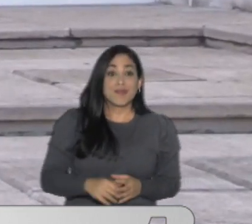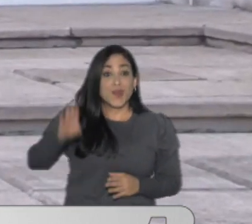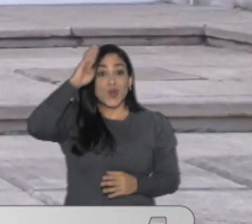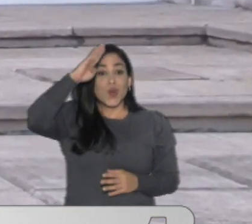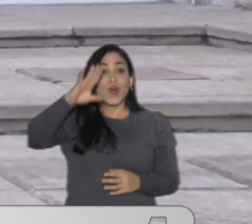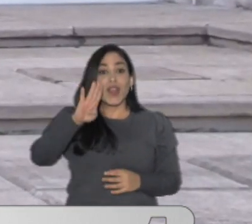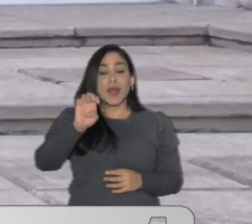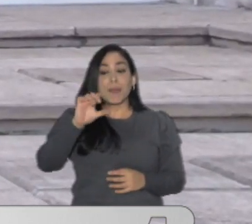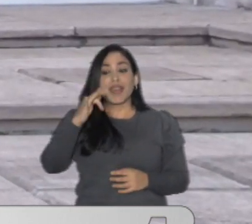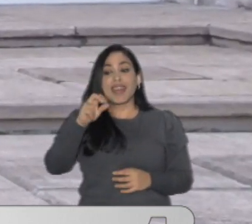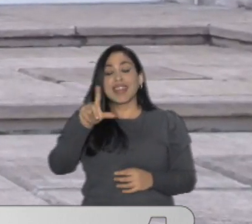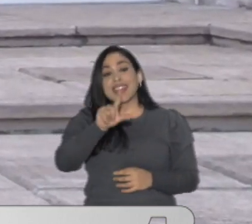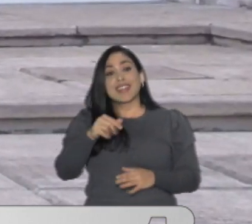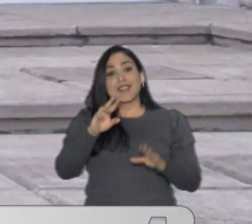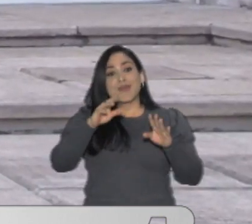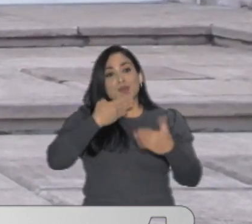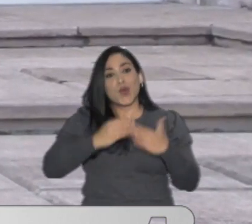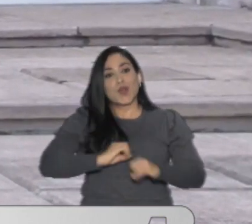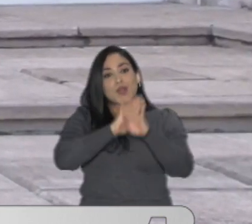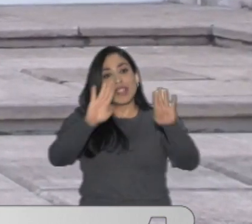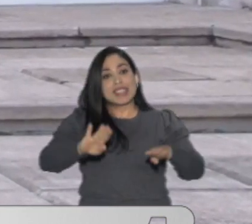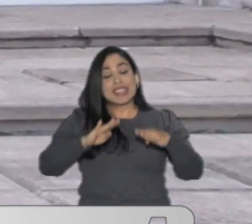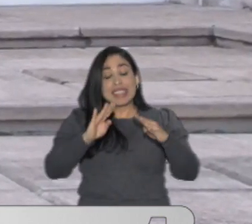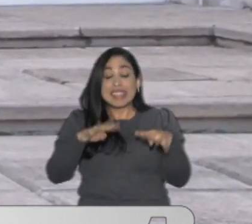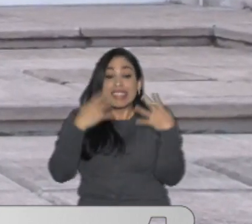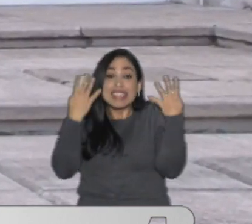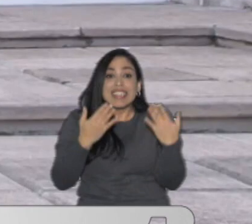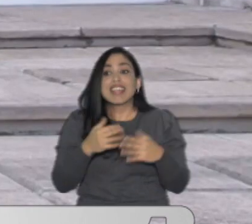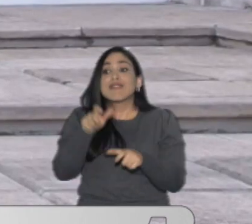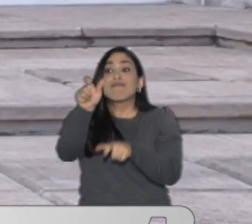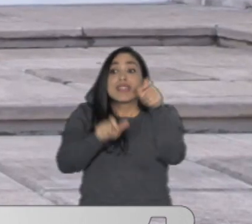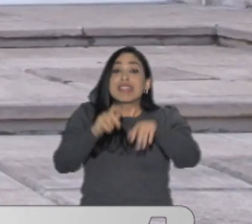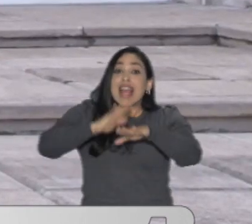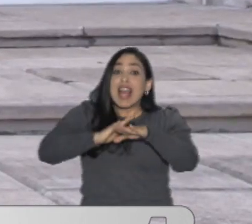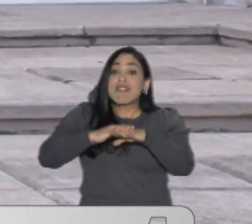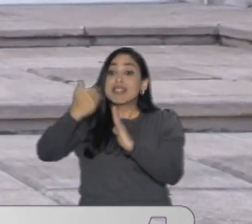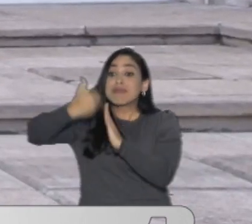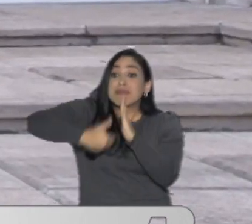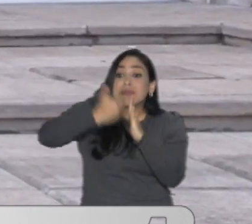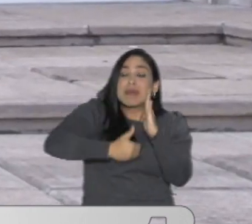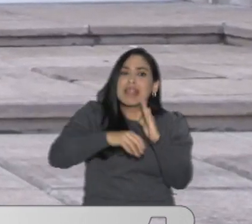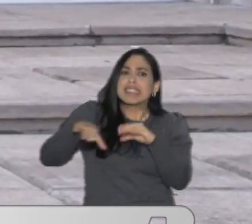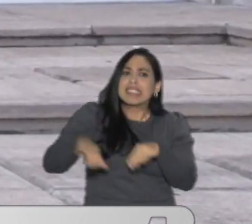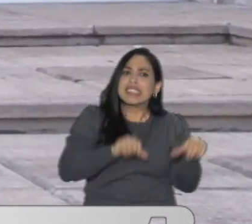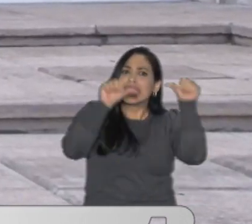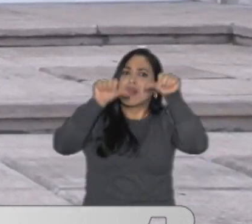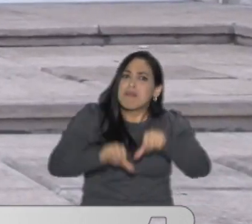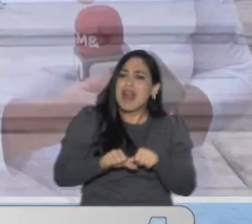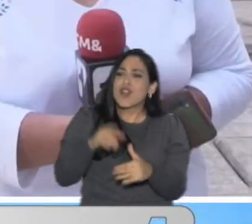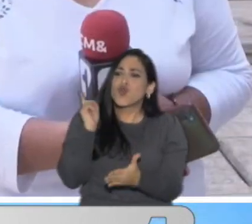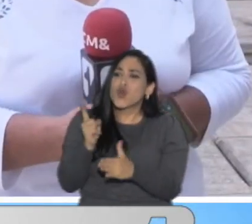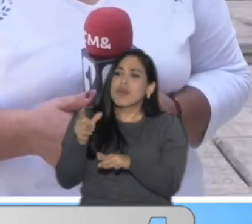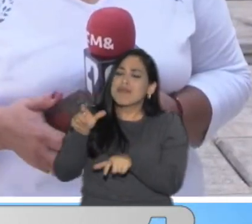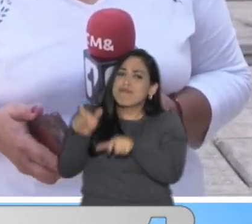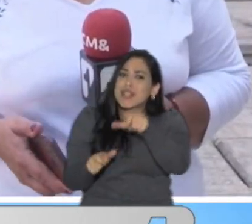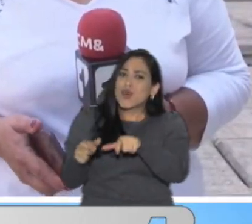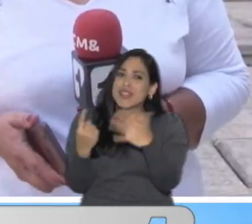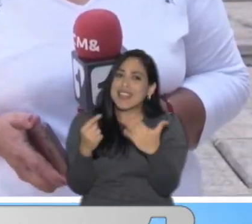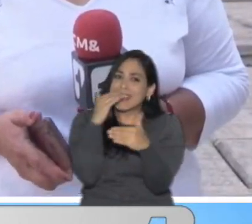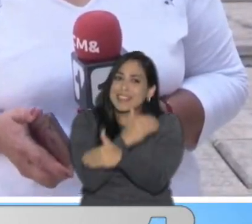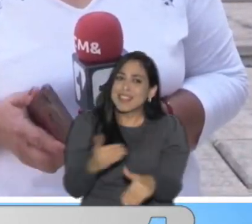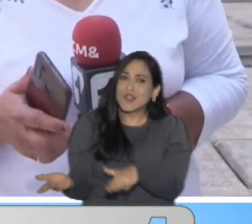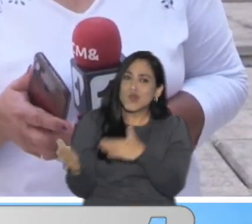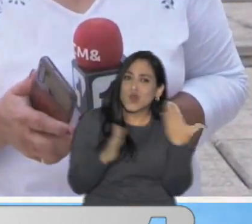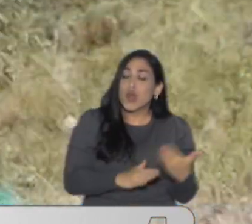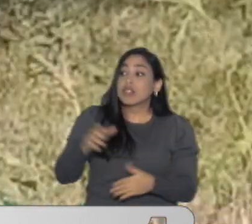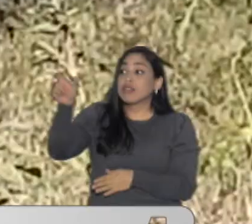Hola, Beatriz, compañeros televidentes, muy buenos días. Pues son varias las irregularidades que rondan este accidente que cobró la vida de estos menores. Me acompaña en este momento